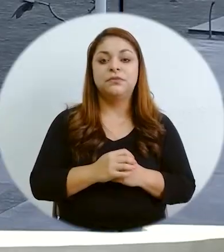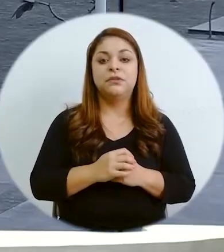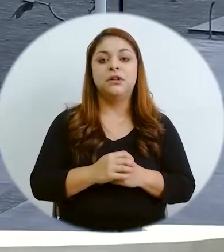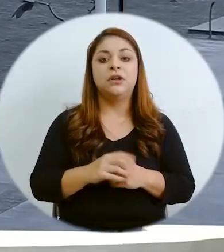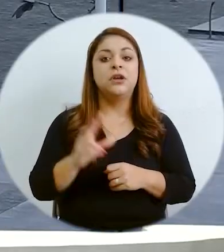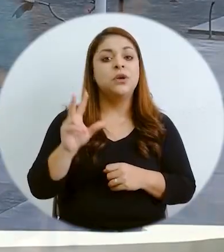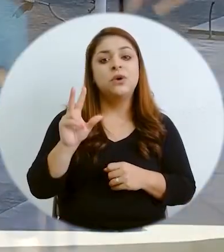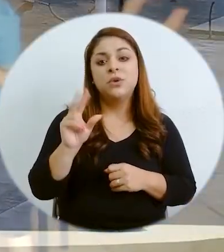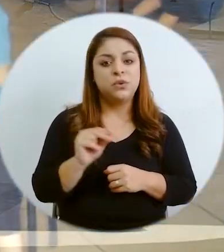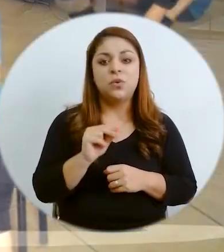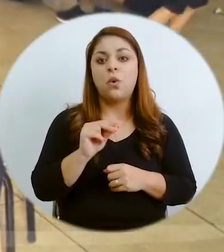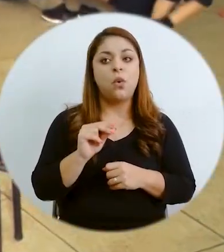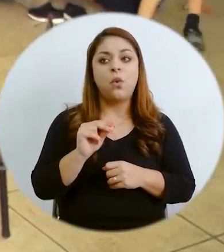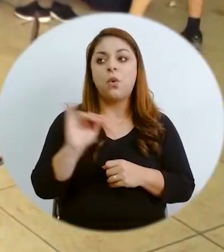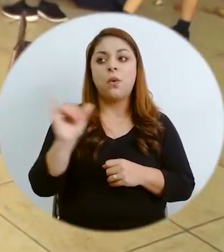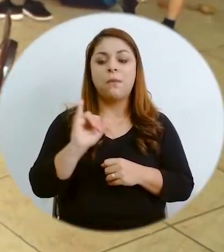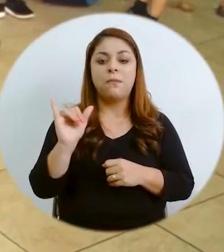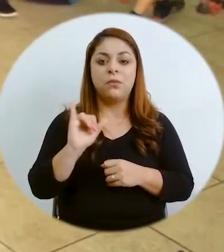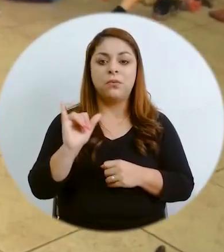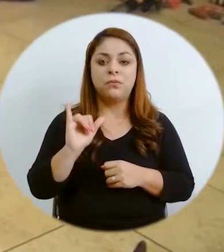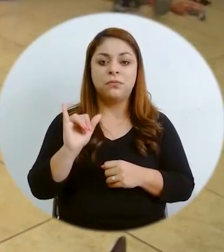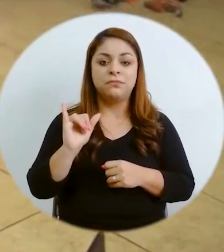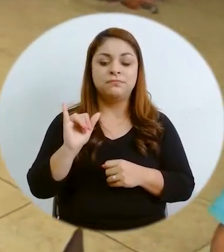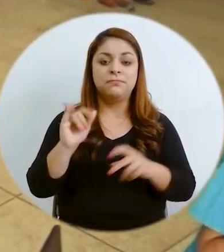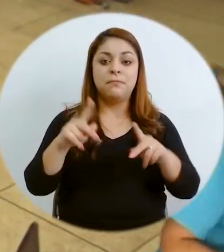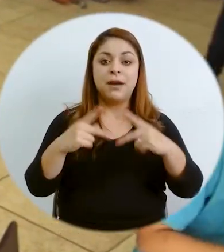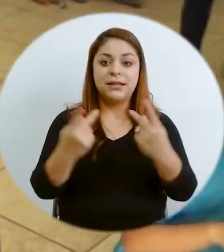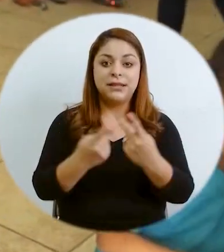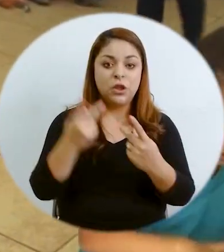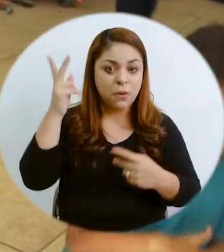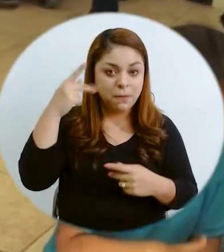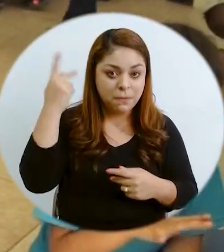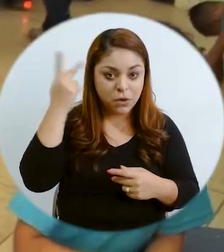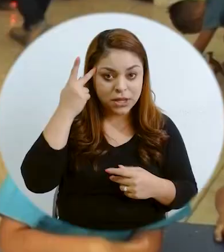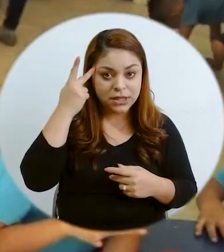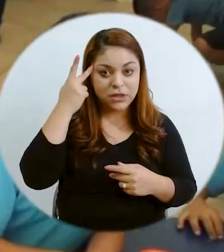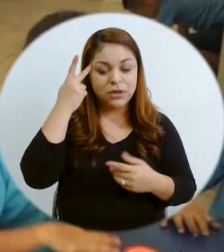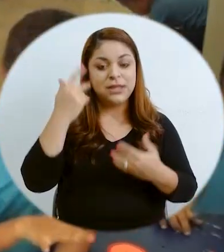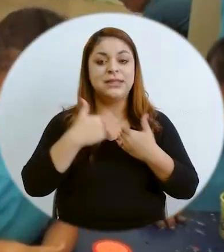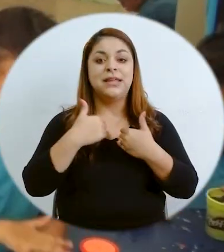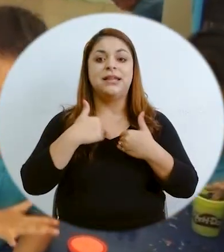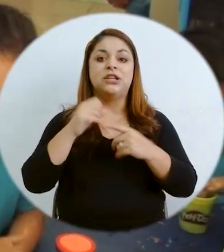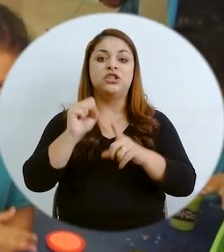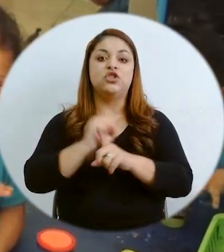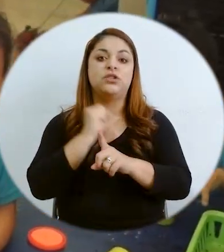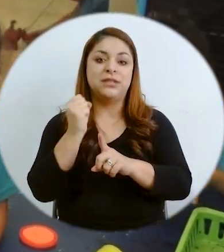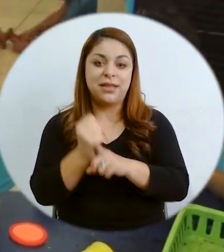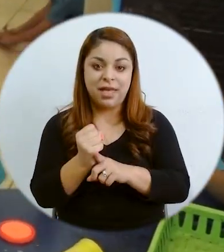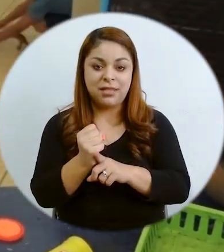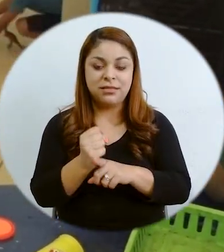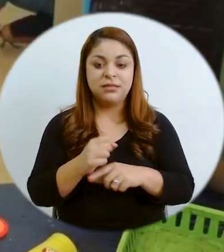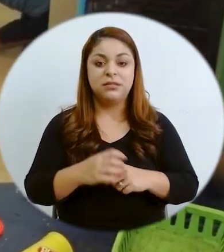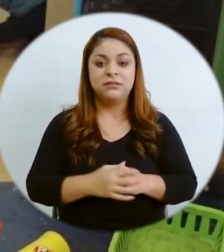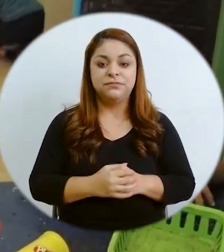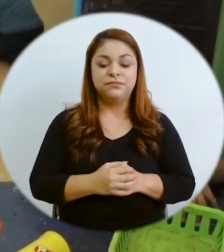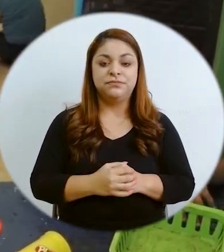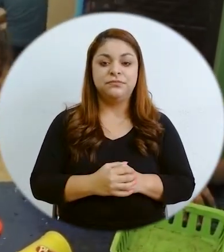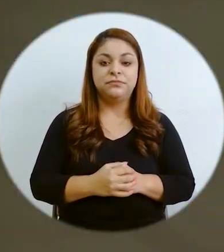es inherente a un partido político, sino a generar sociedad, una sociedad